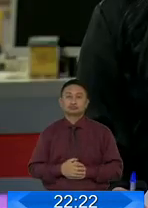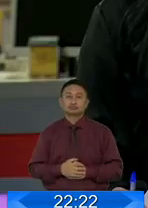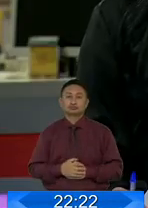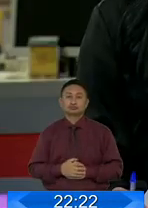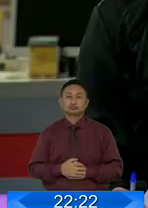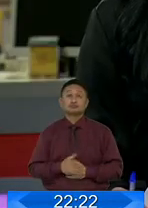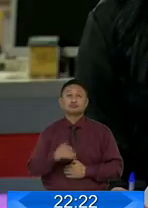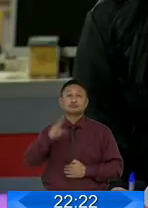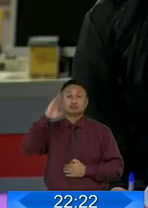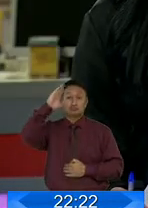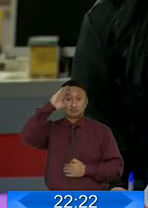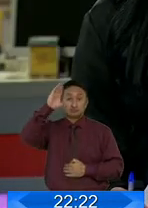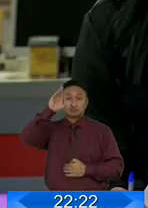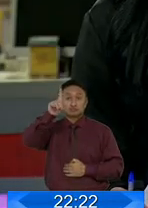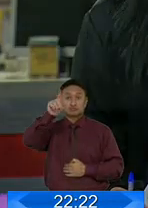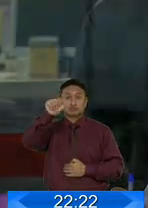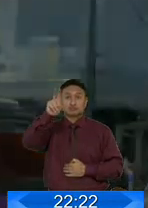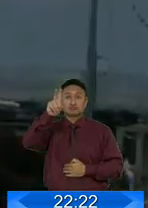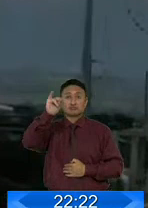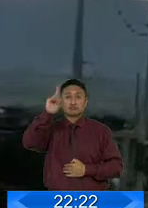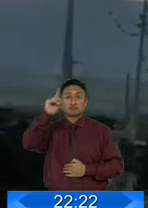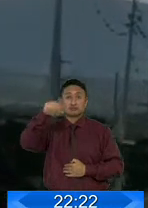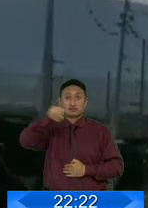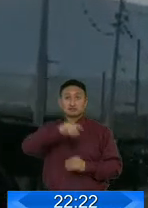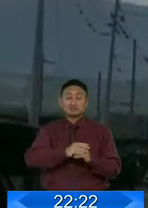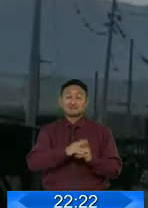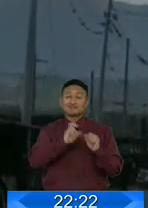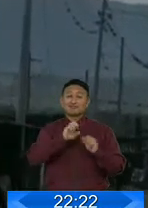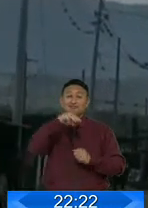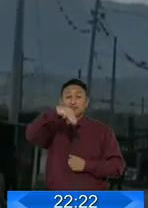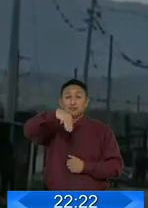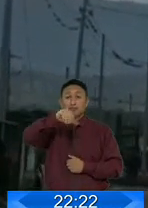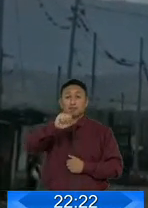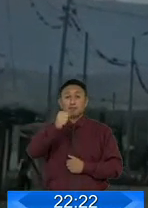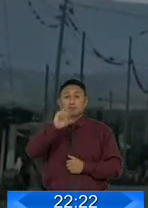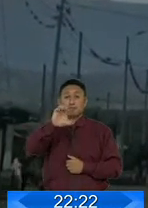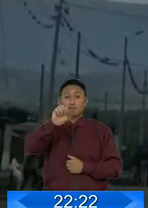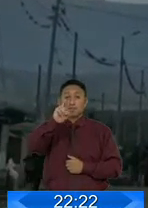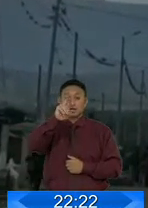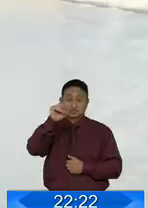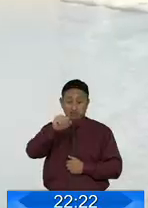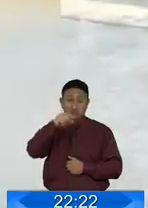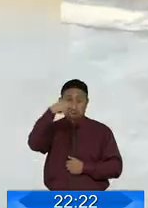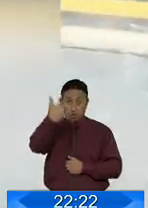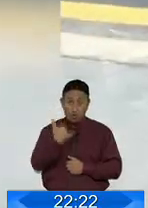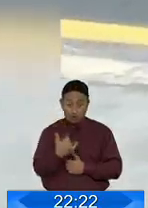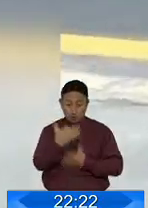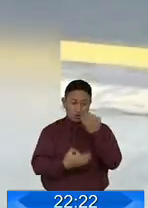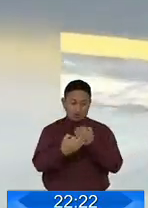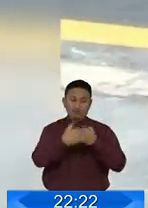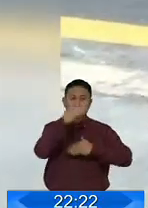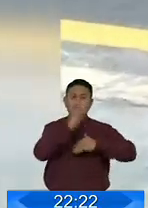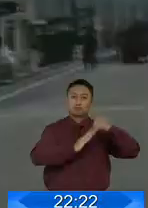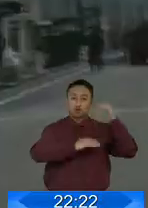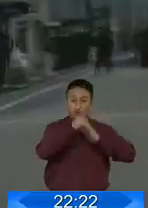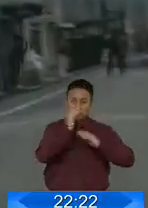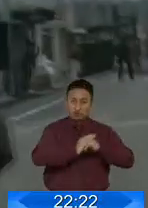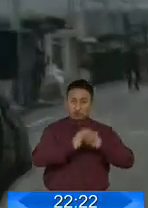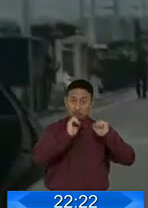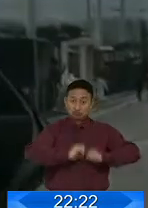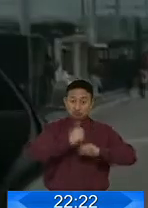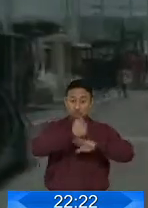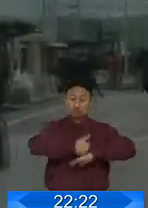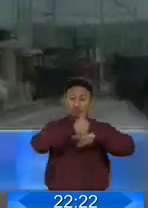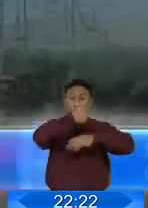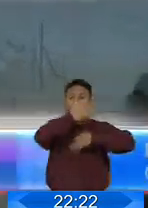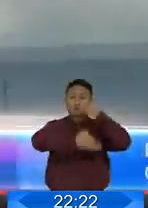El policía David Velastegui, implicado en el caso Mascarilla, fue declarado inocente. Esa fue la decisión de la Corte Provincial